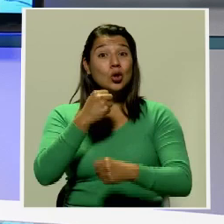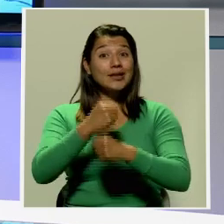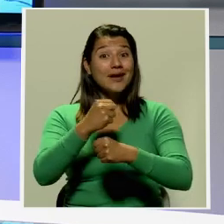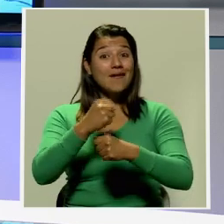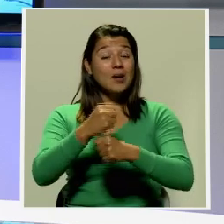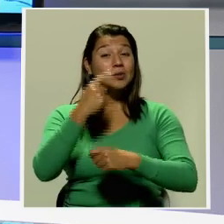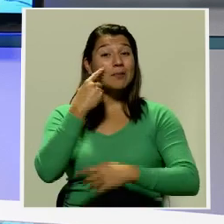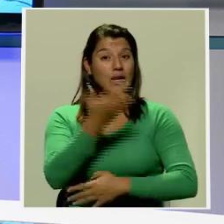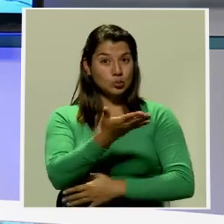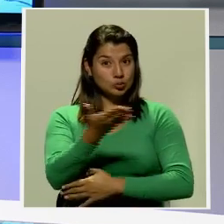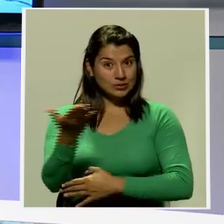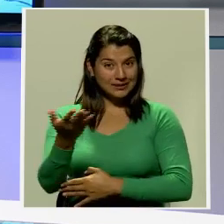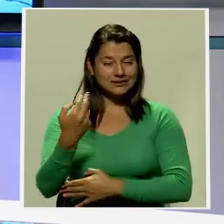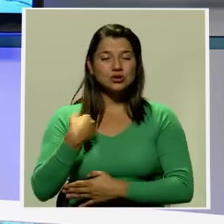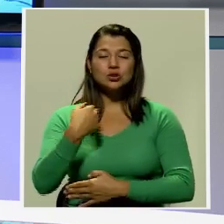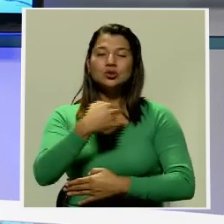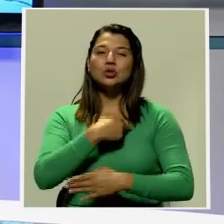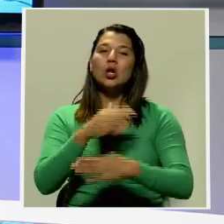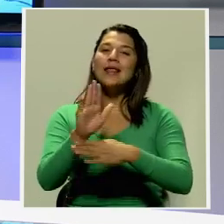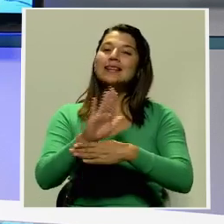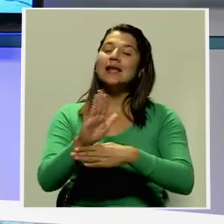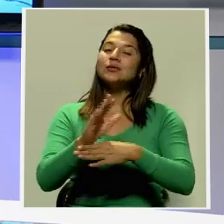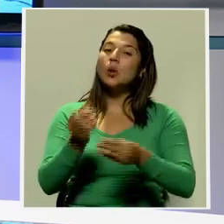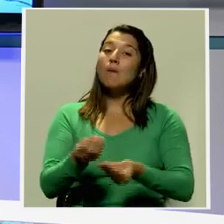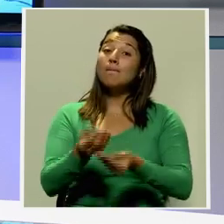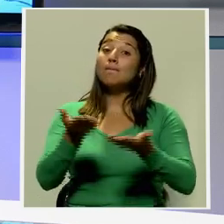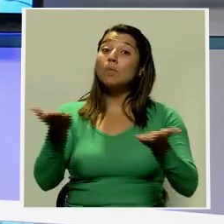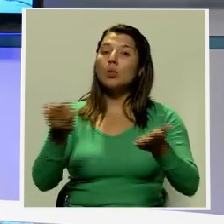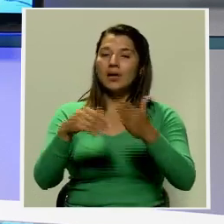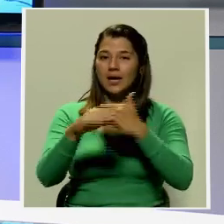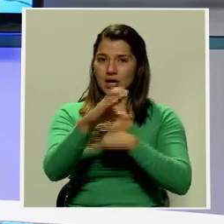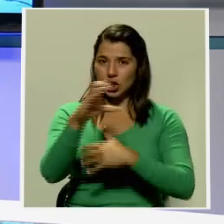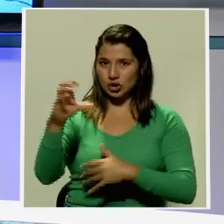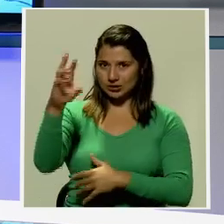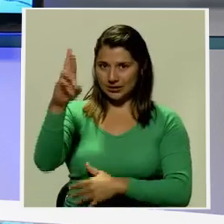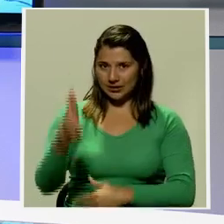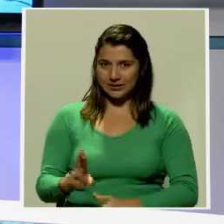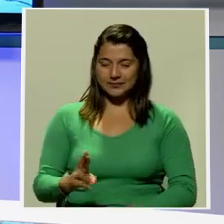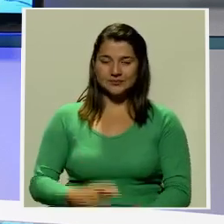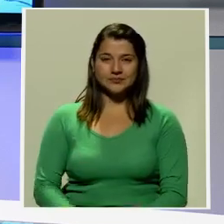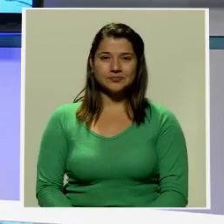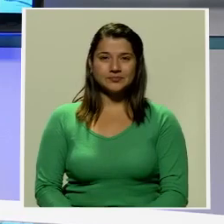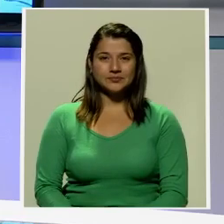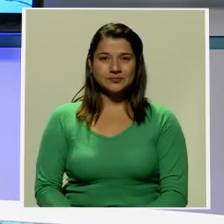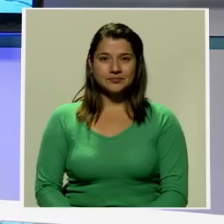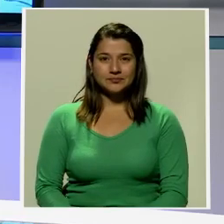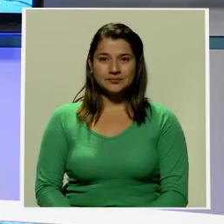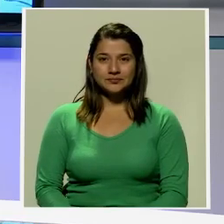Somos la televisión pública de Costa Rica.